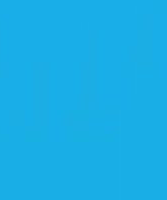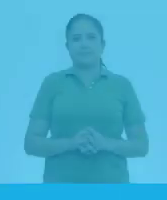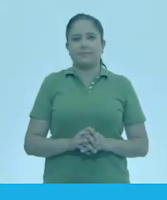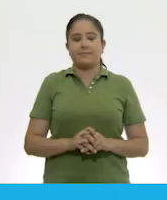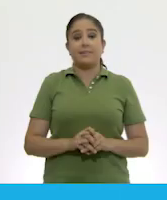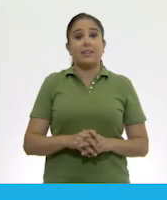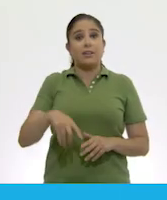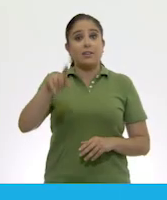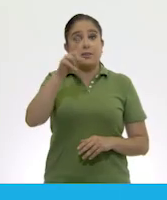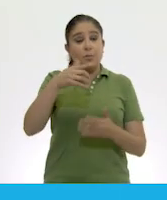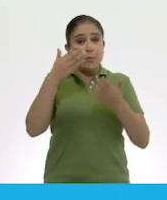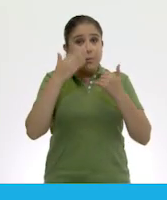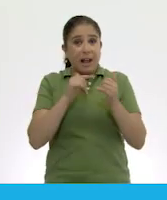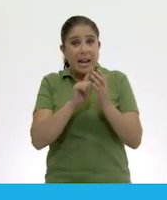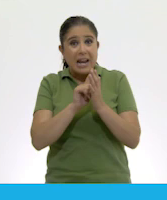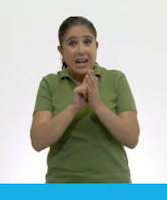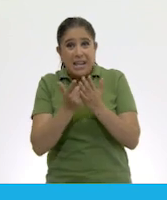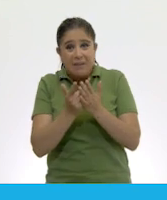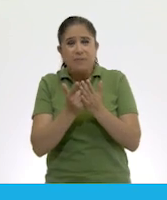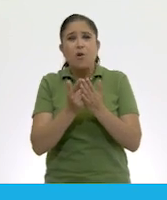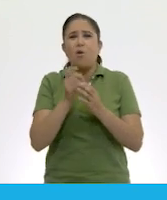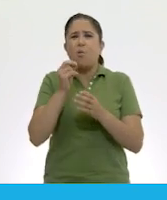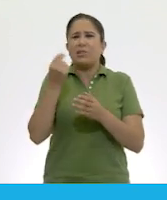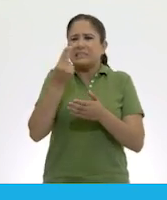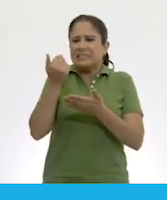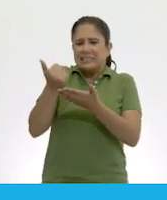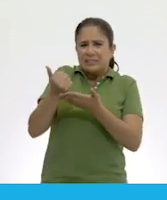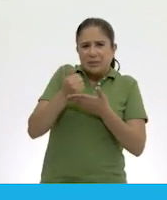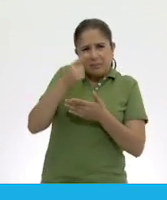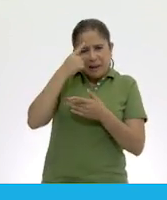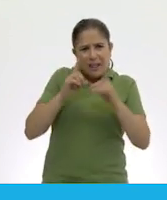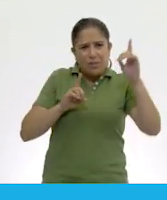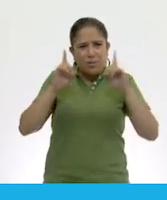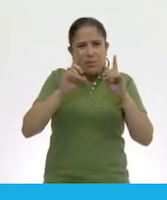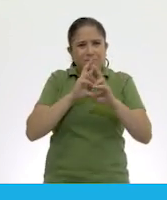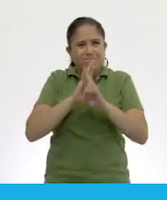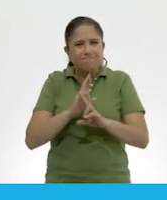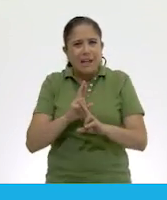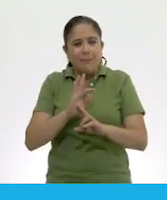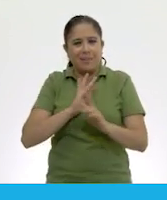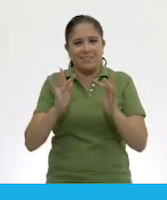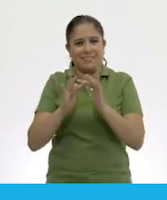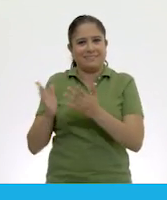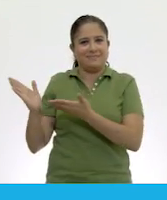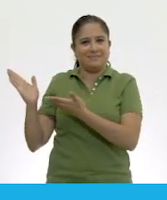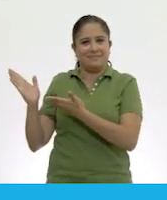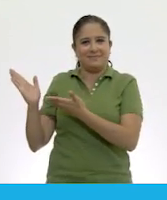si no tienes el libro de texto o necesitas ayuda para resolver tus dudas contáctanos